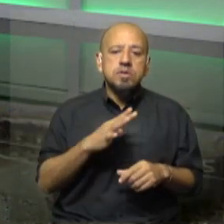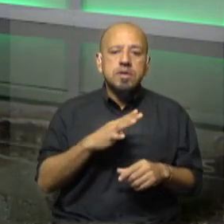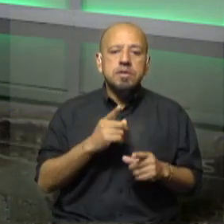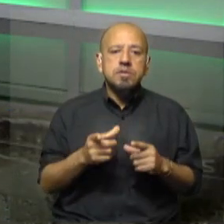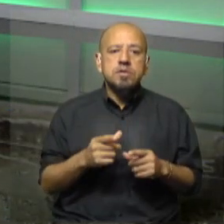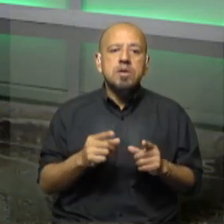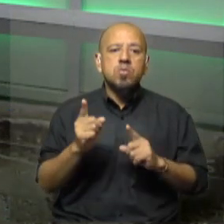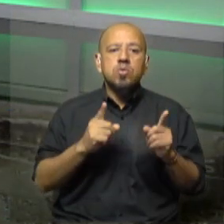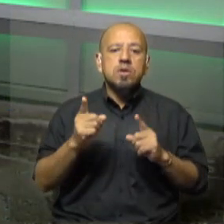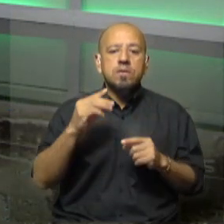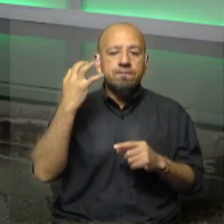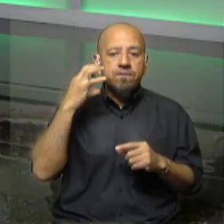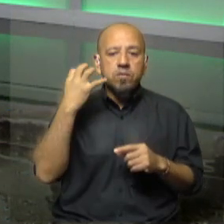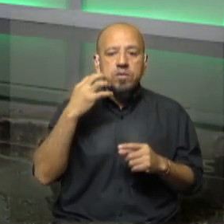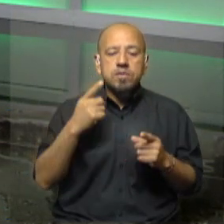algunas